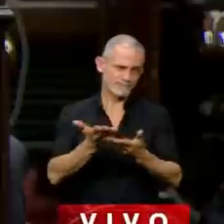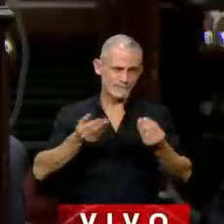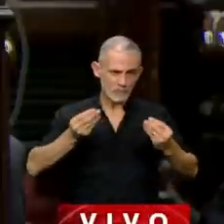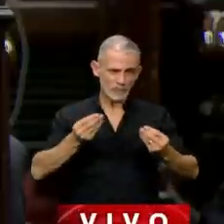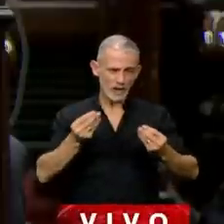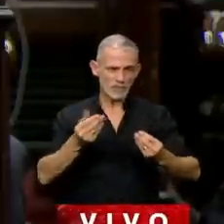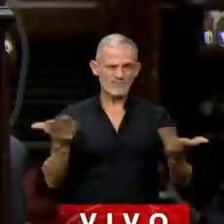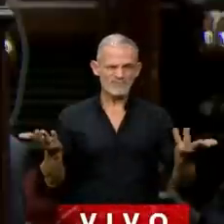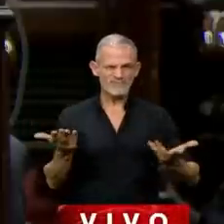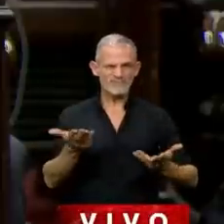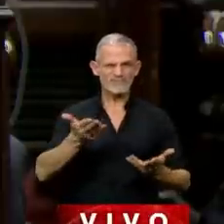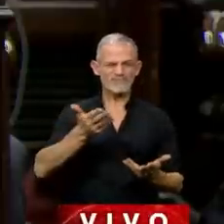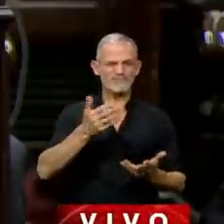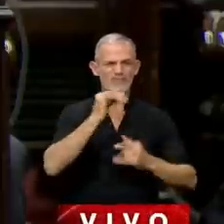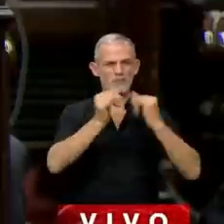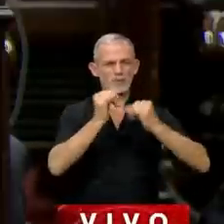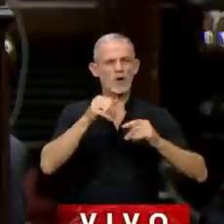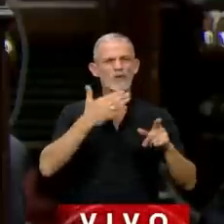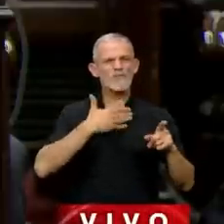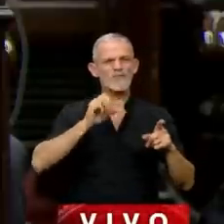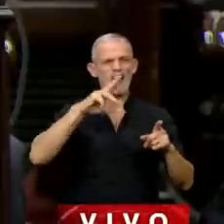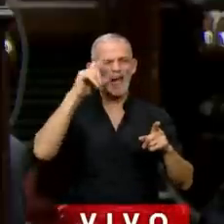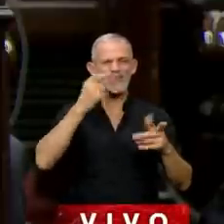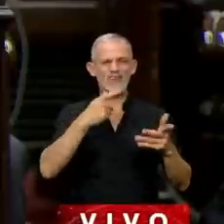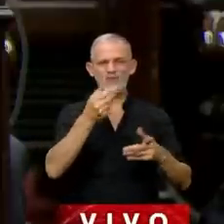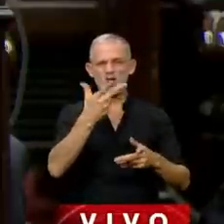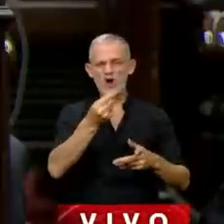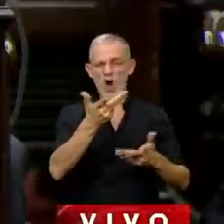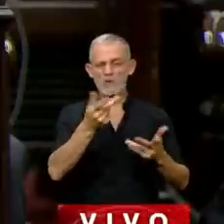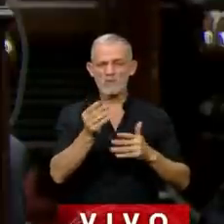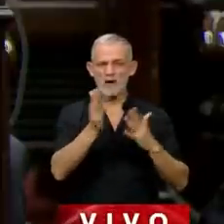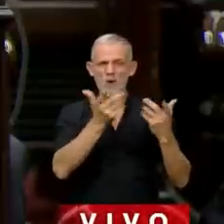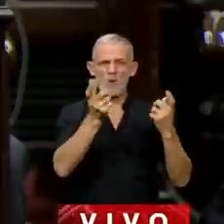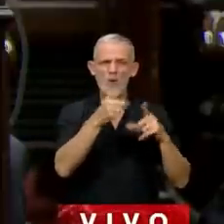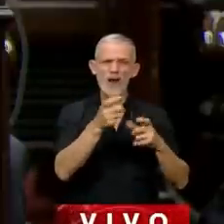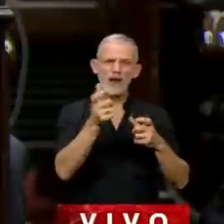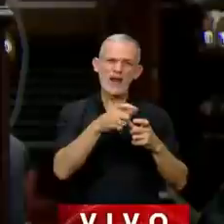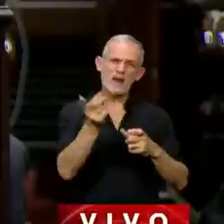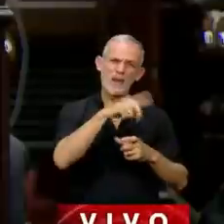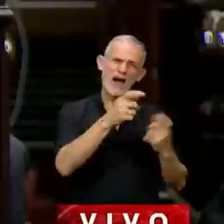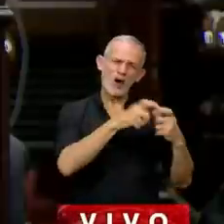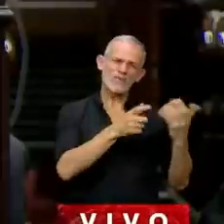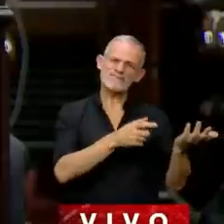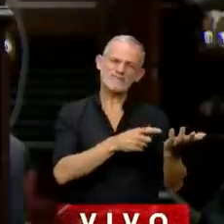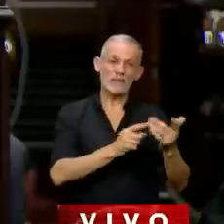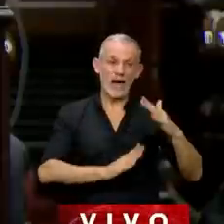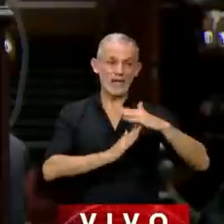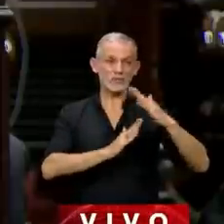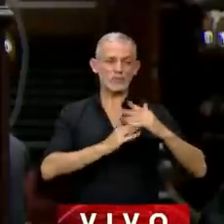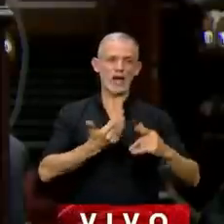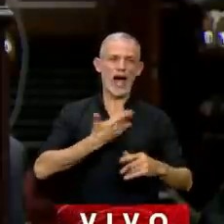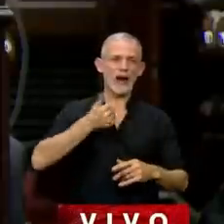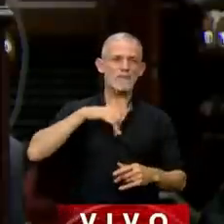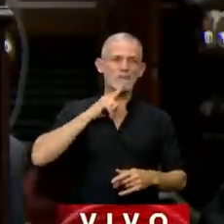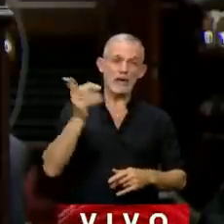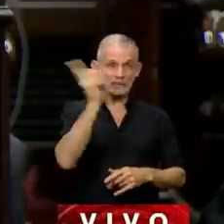haber subestimado el argumento de Mónica Frade. Era imprescindible que las autoridades de ANMAT